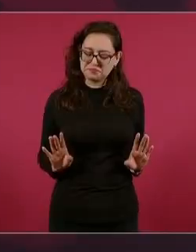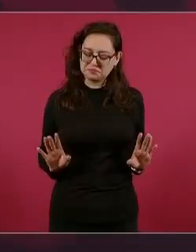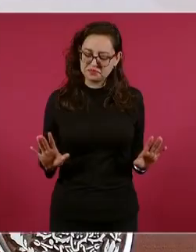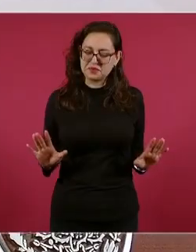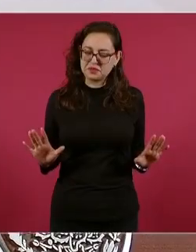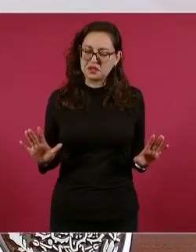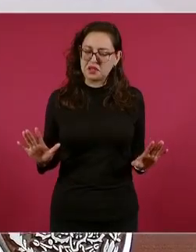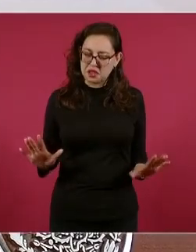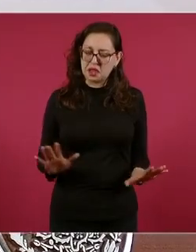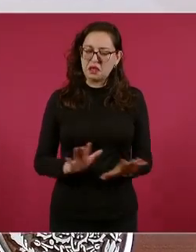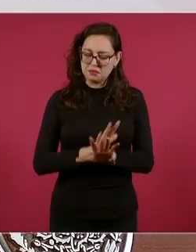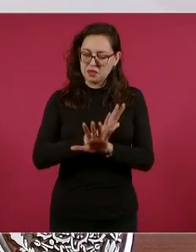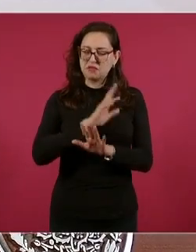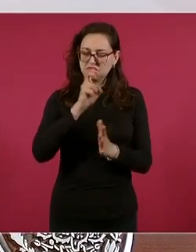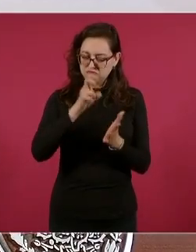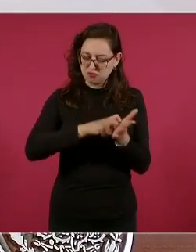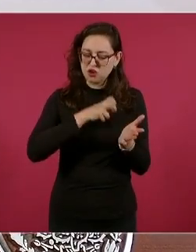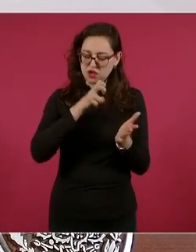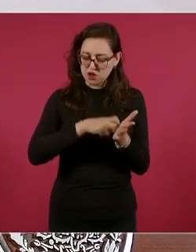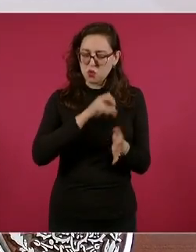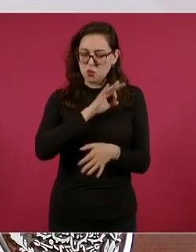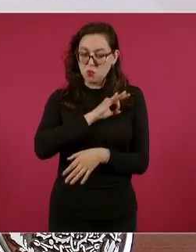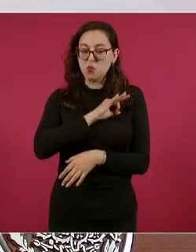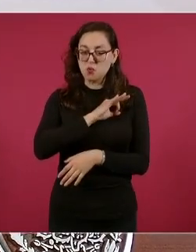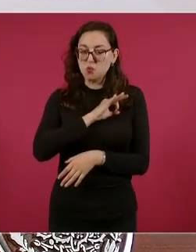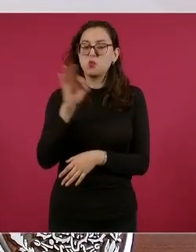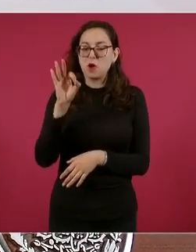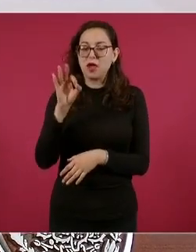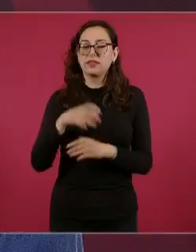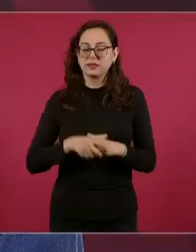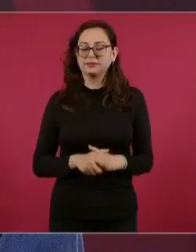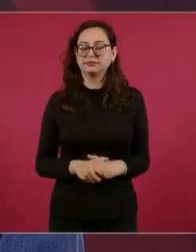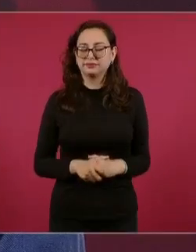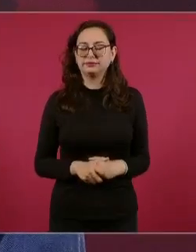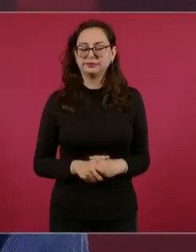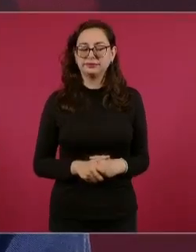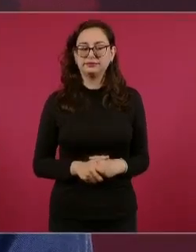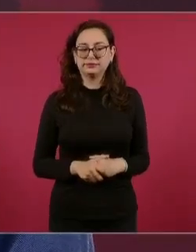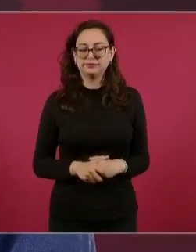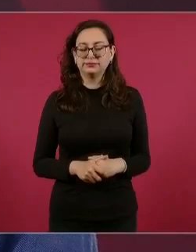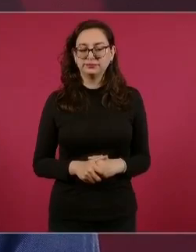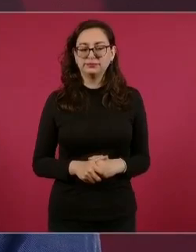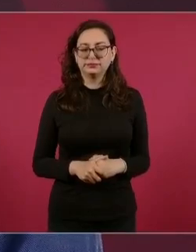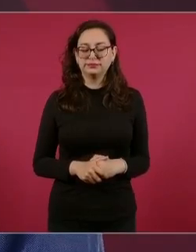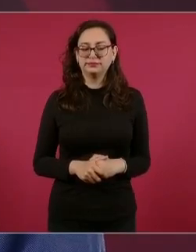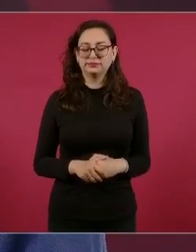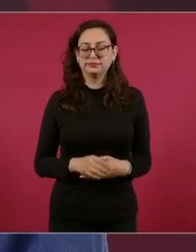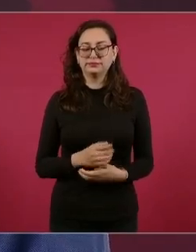su manera de pensar.